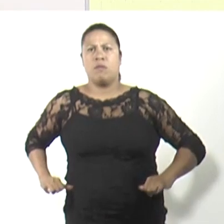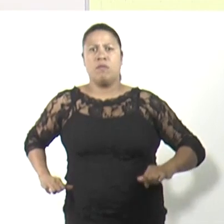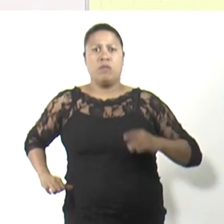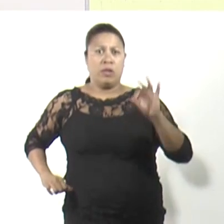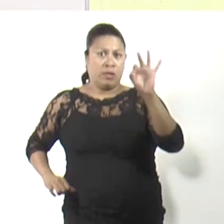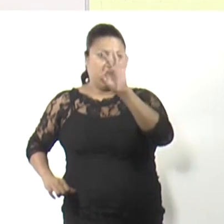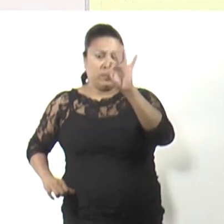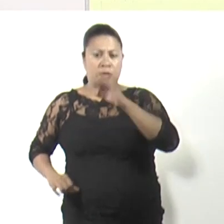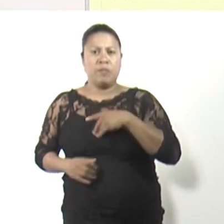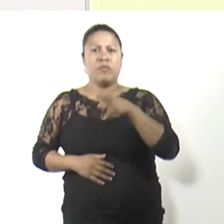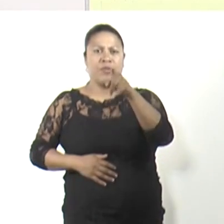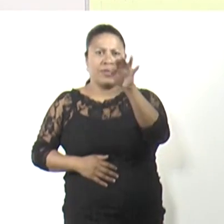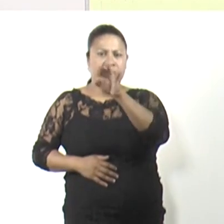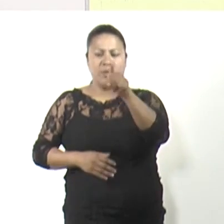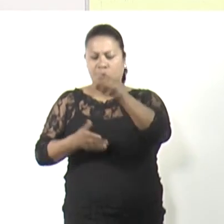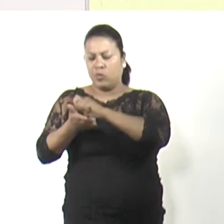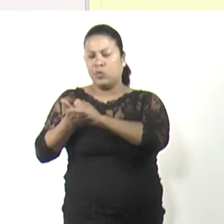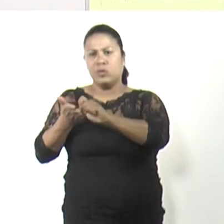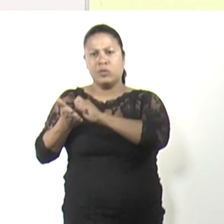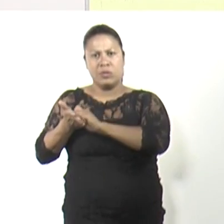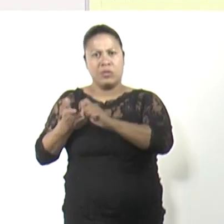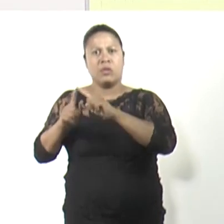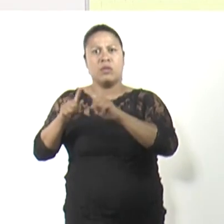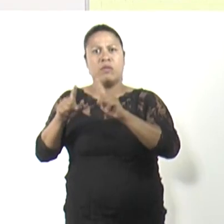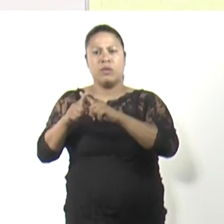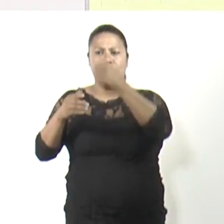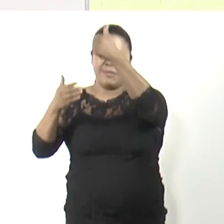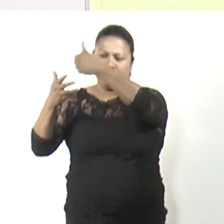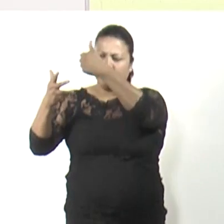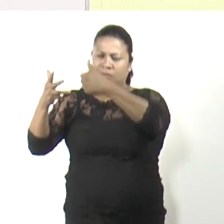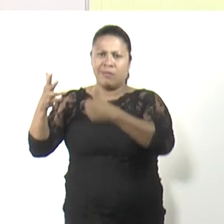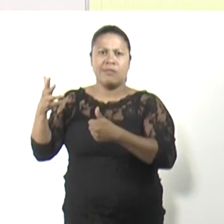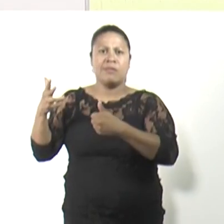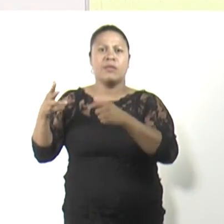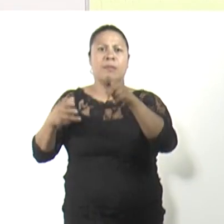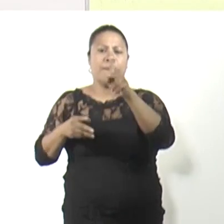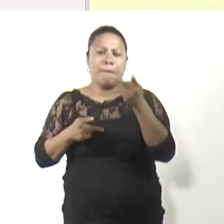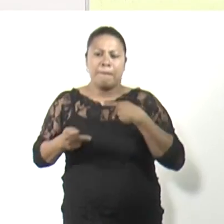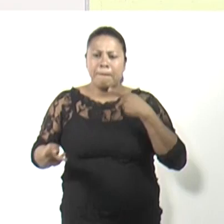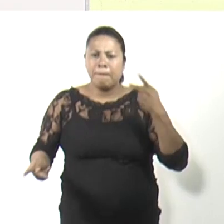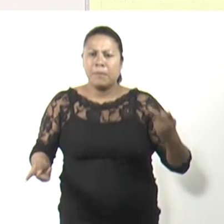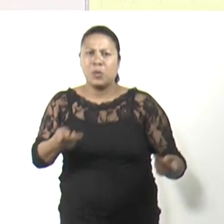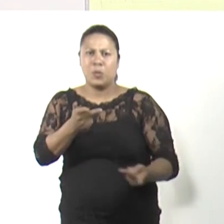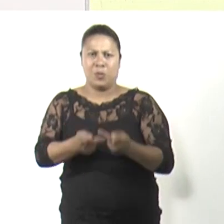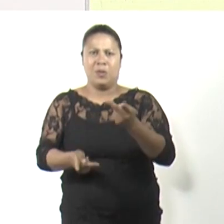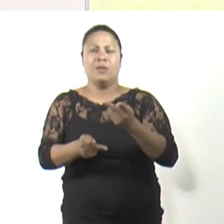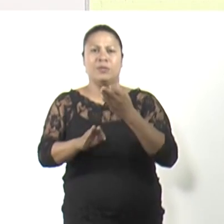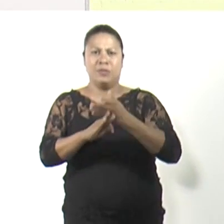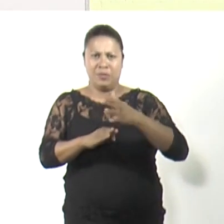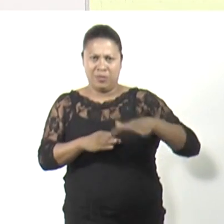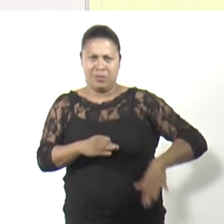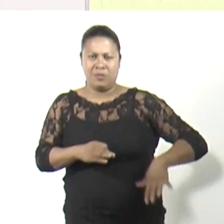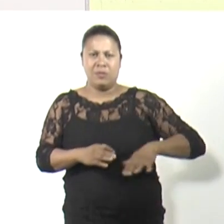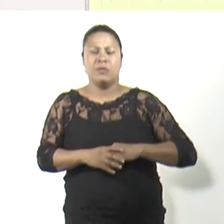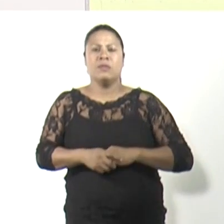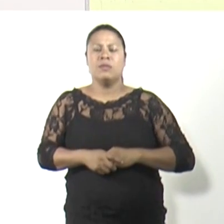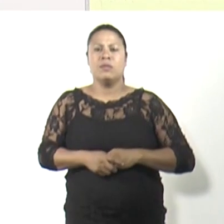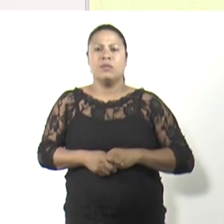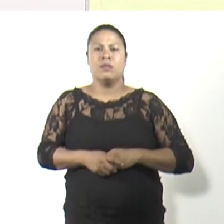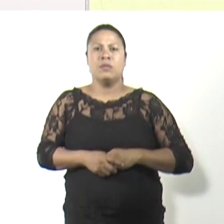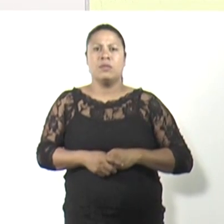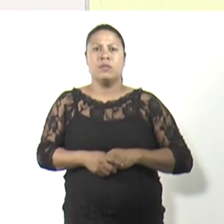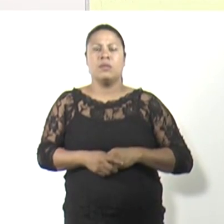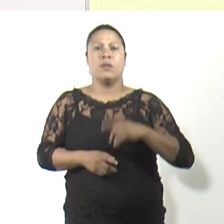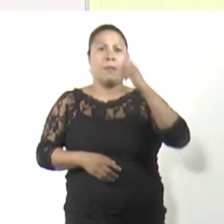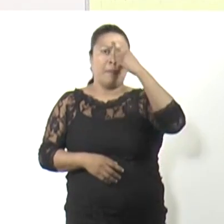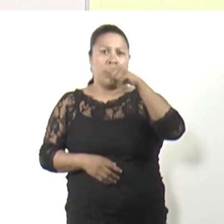Espero hayas escrito cada una de las interrogantes que acabo de plantear